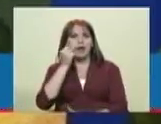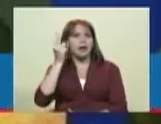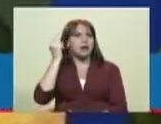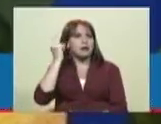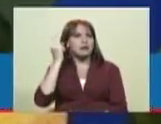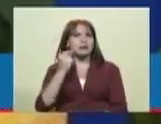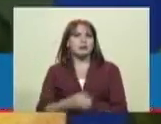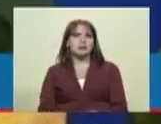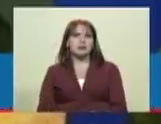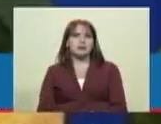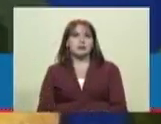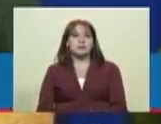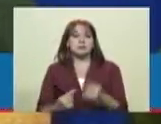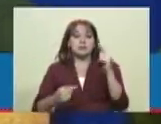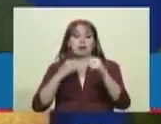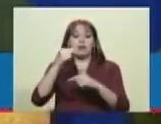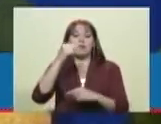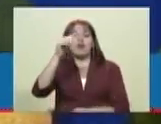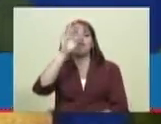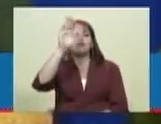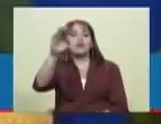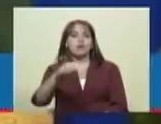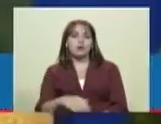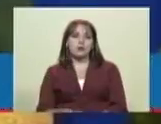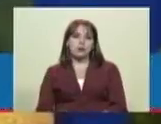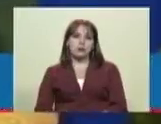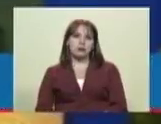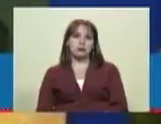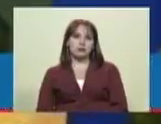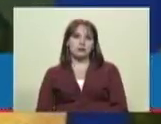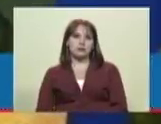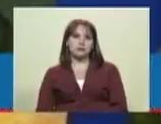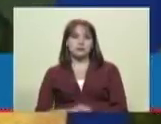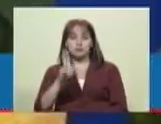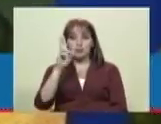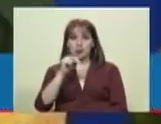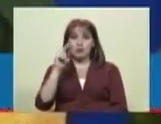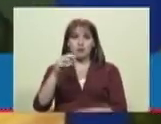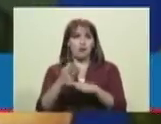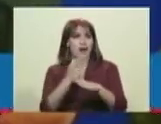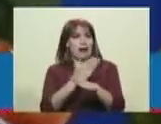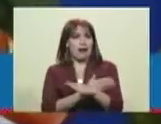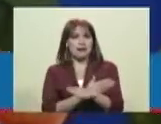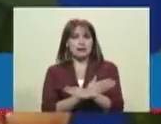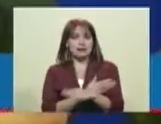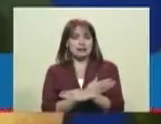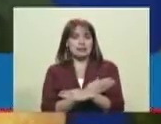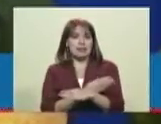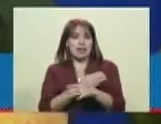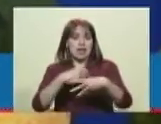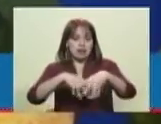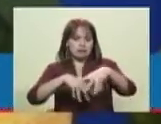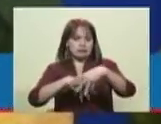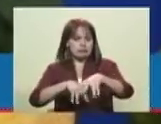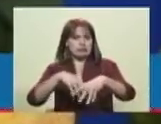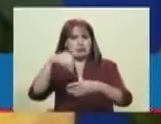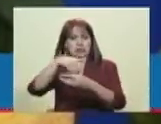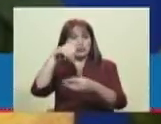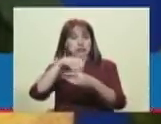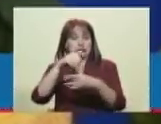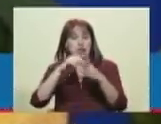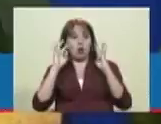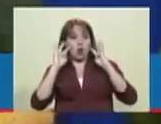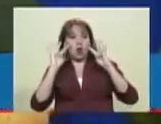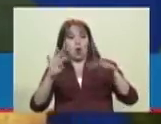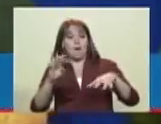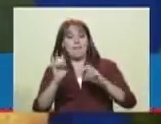hijos, por los días por venir. Nunca antes en un evento electoral habíamos visto un mensaje